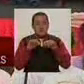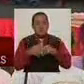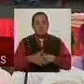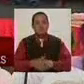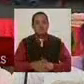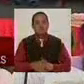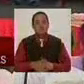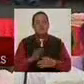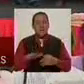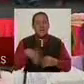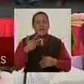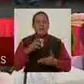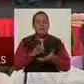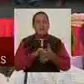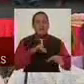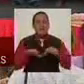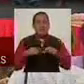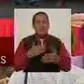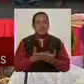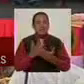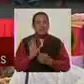que hacer notar